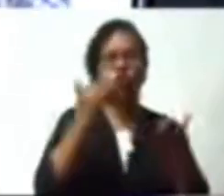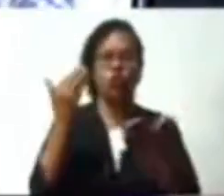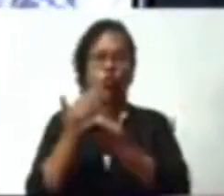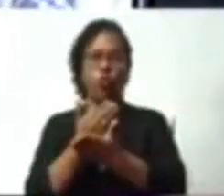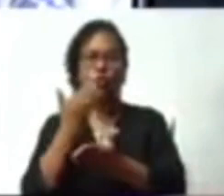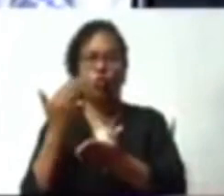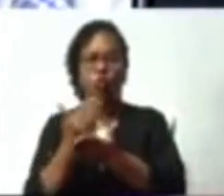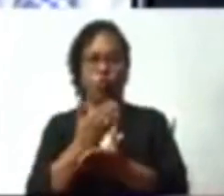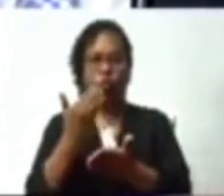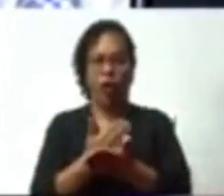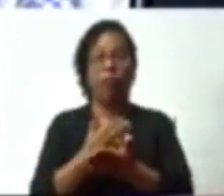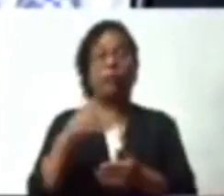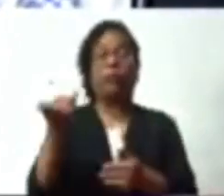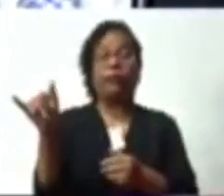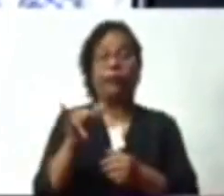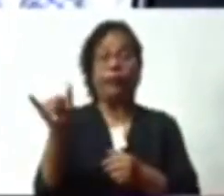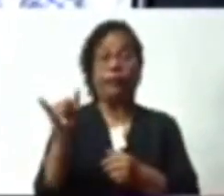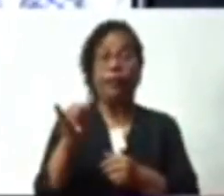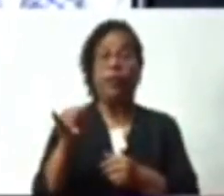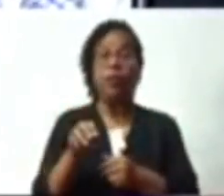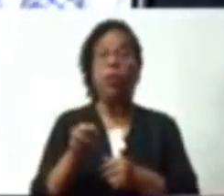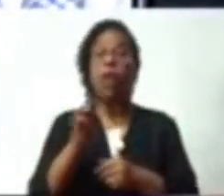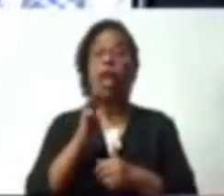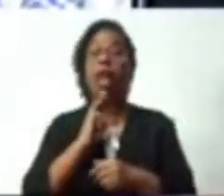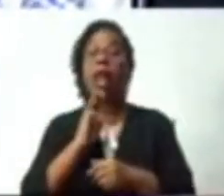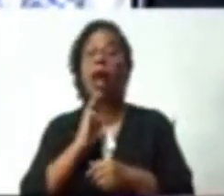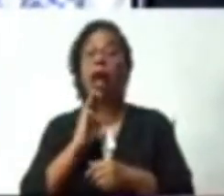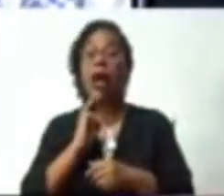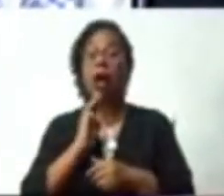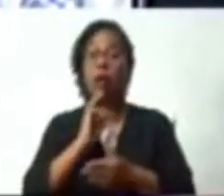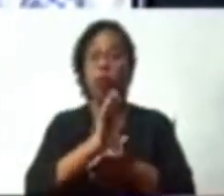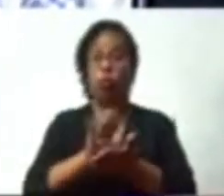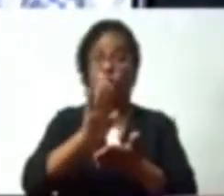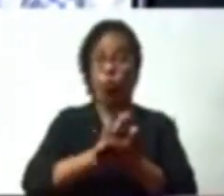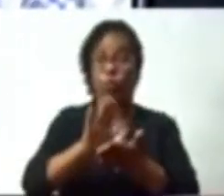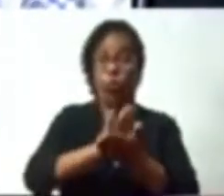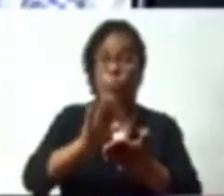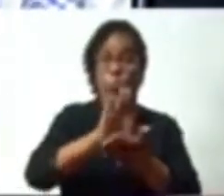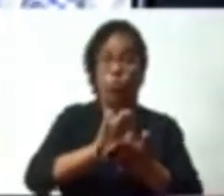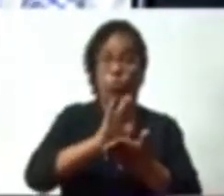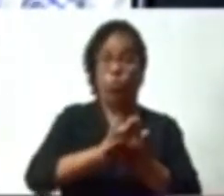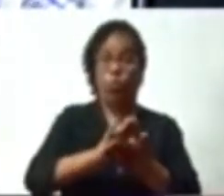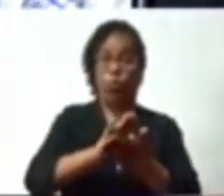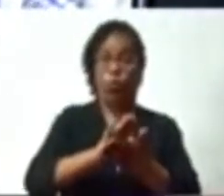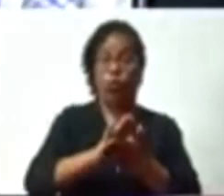urbano de Las Galeras, con una inversión de 298